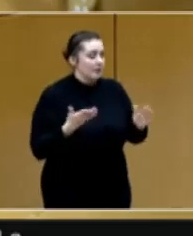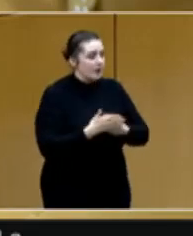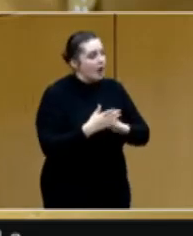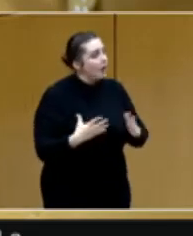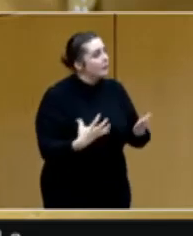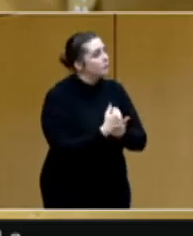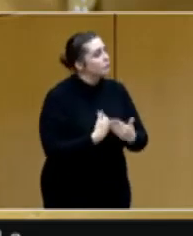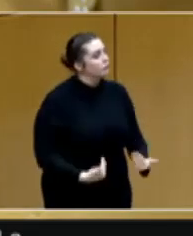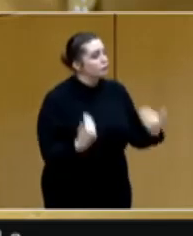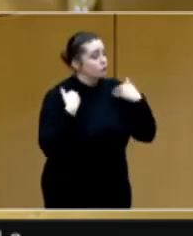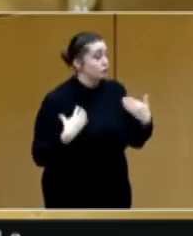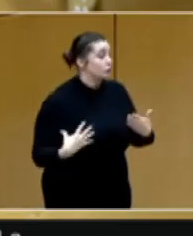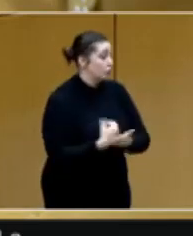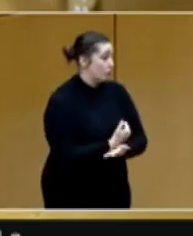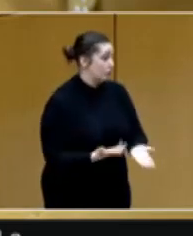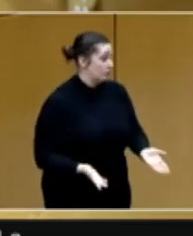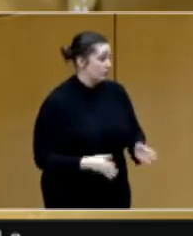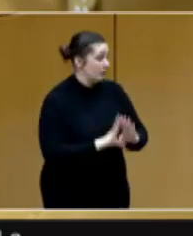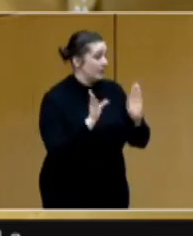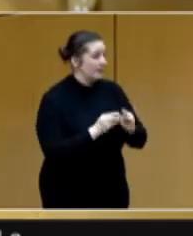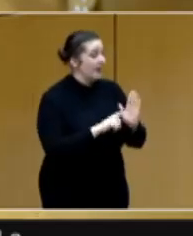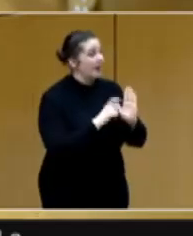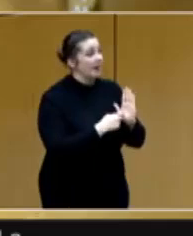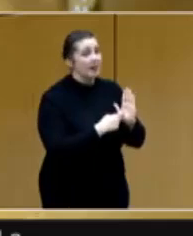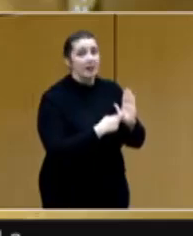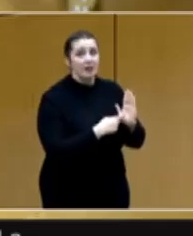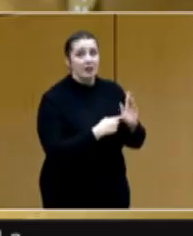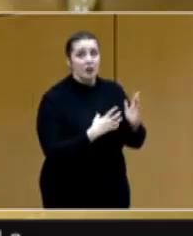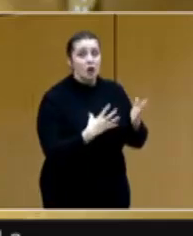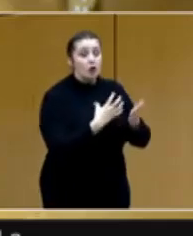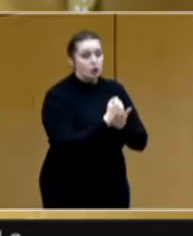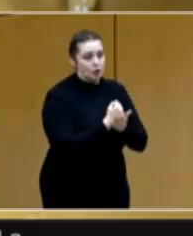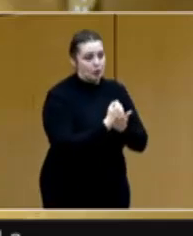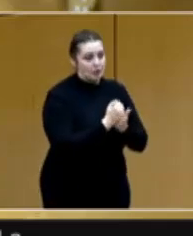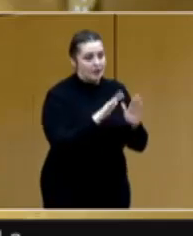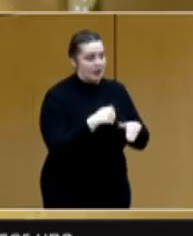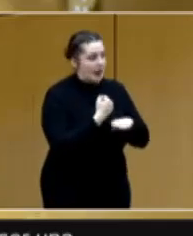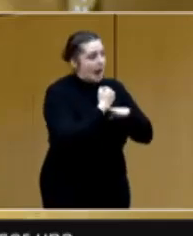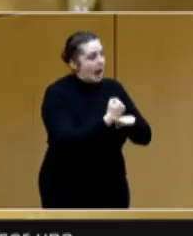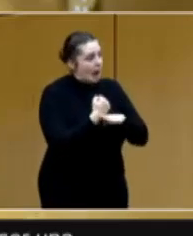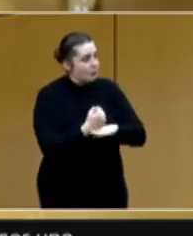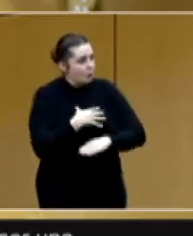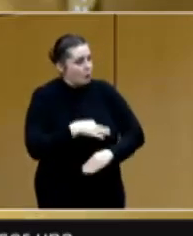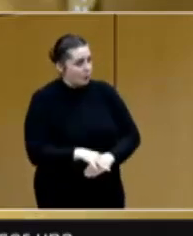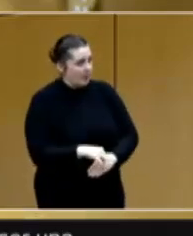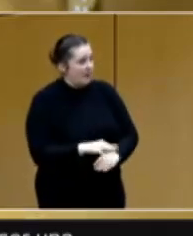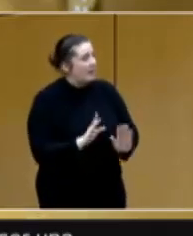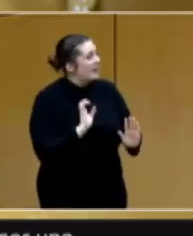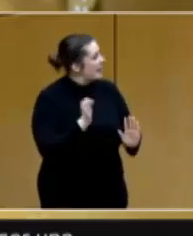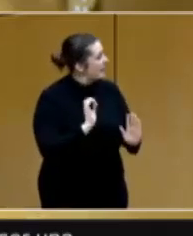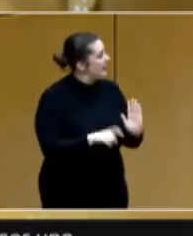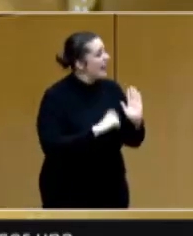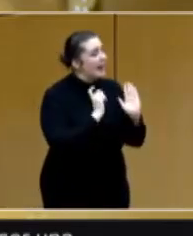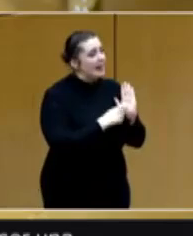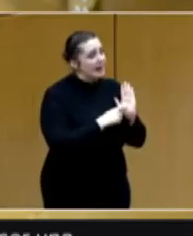porque En definitiva y creo que alguno me lo habrá escuchado decir todos somos apoyos de todos Entonces aunque esta ley está